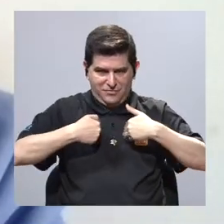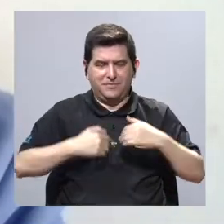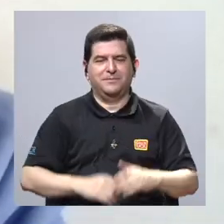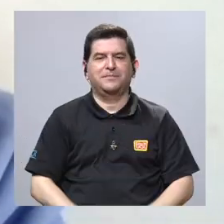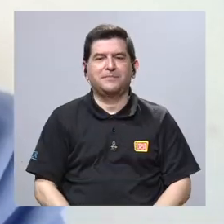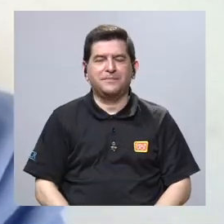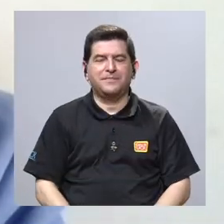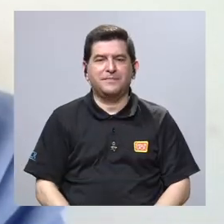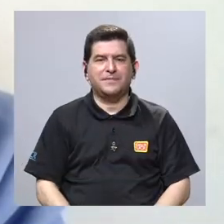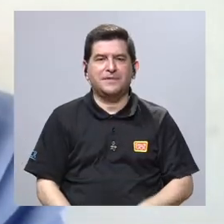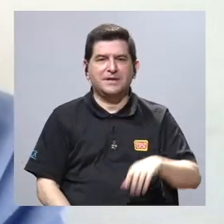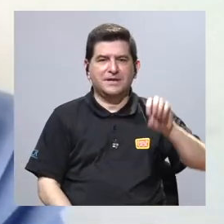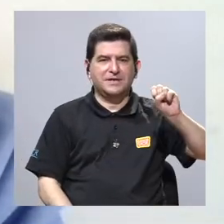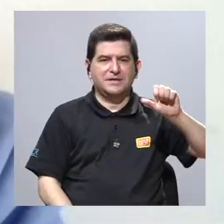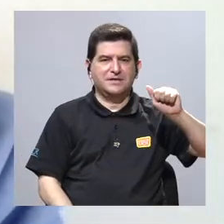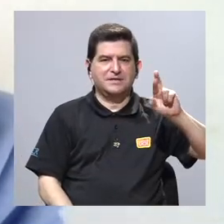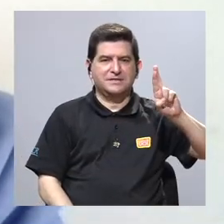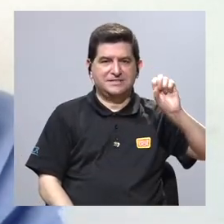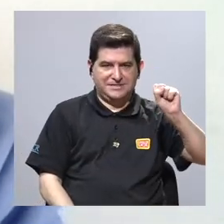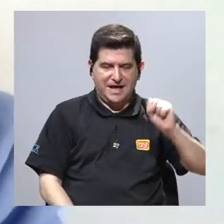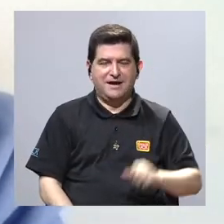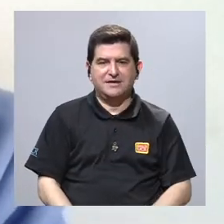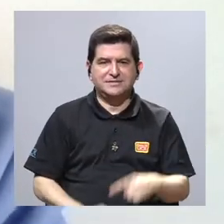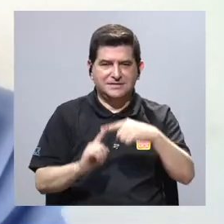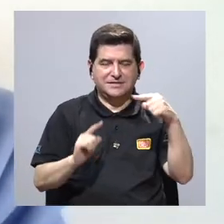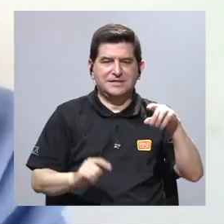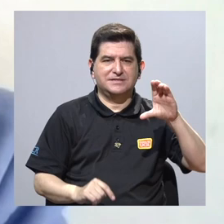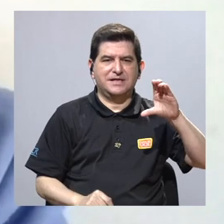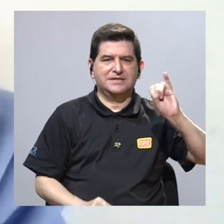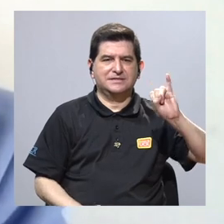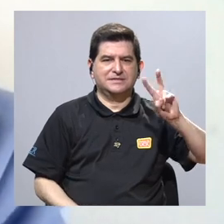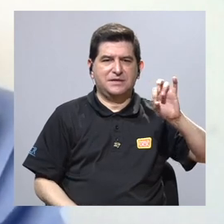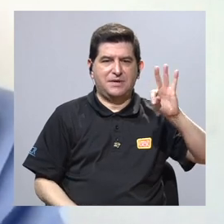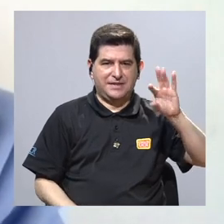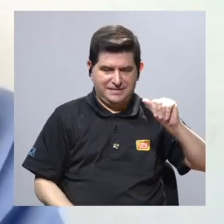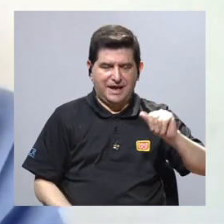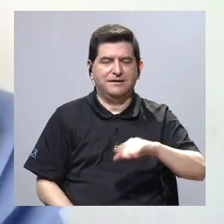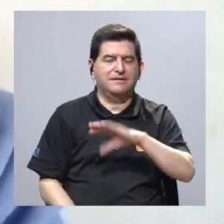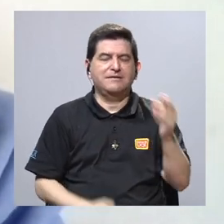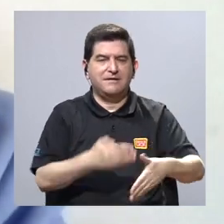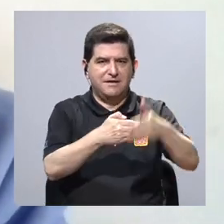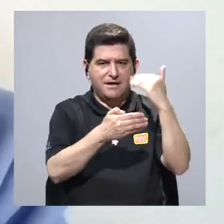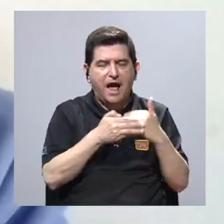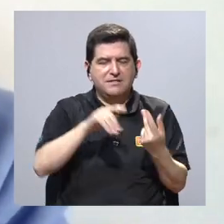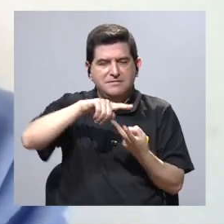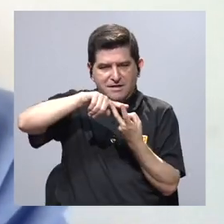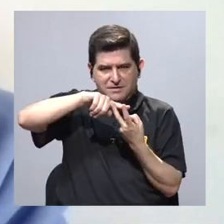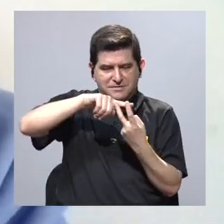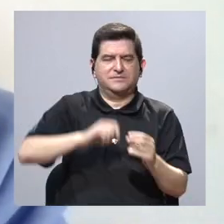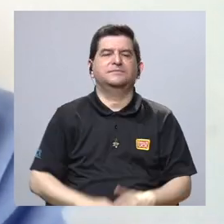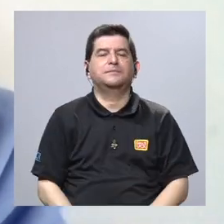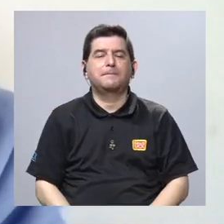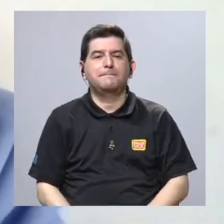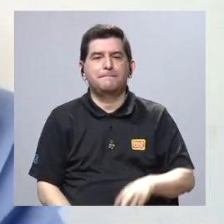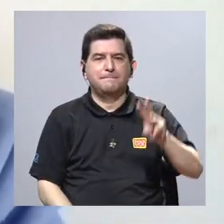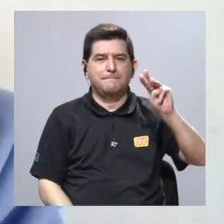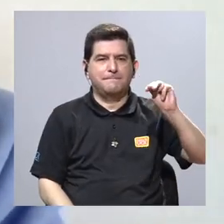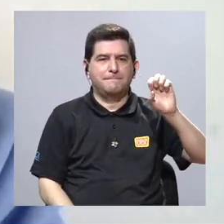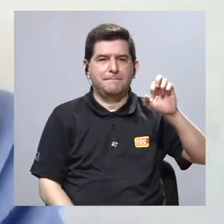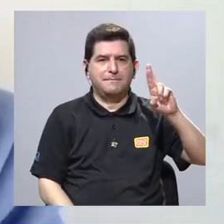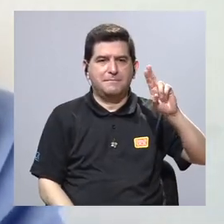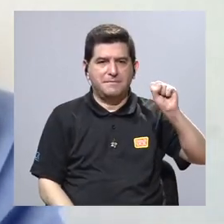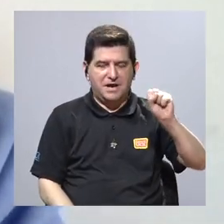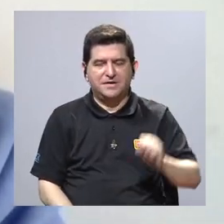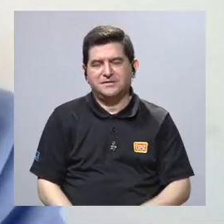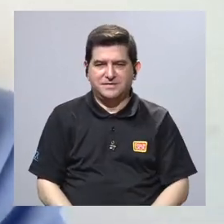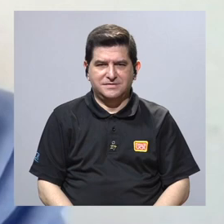el SARS a partir de las civetas y antes venía del murciélago, el MERS, digamos, a partir